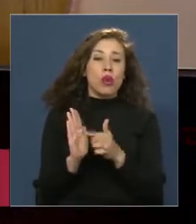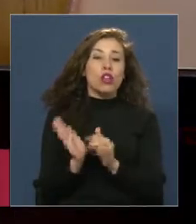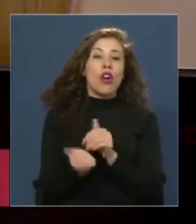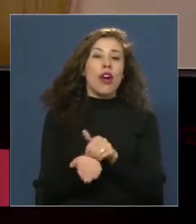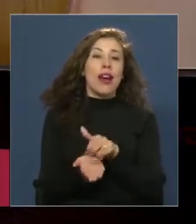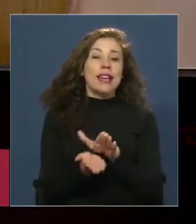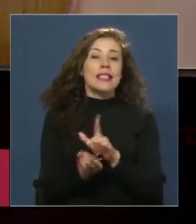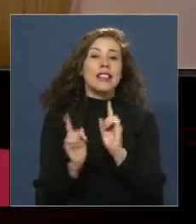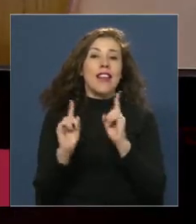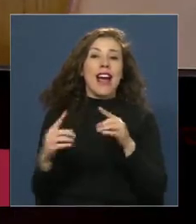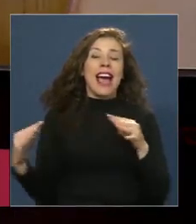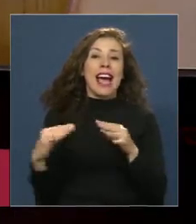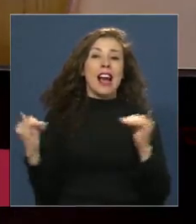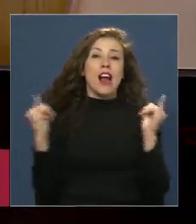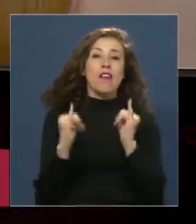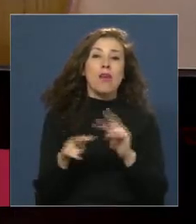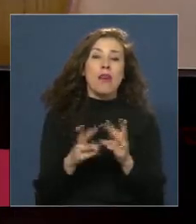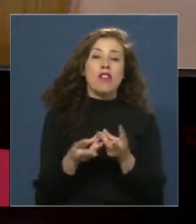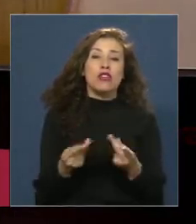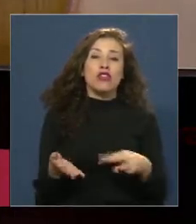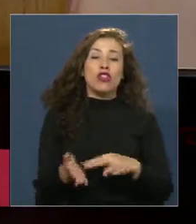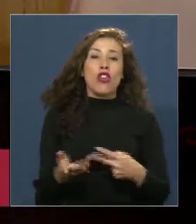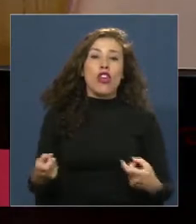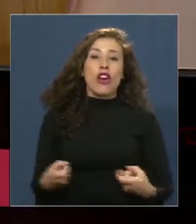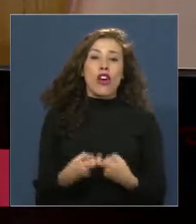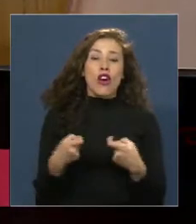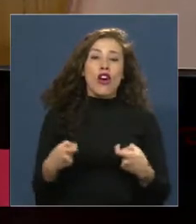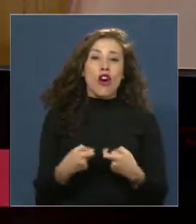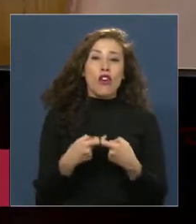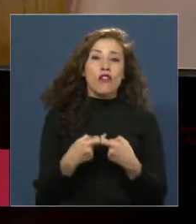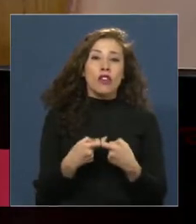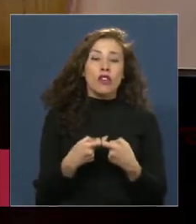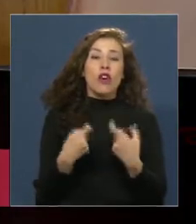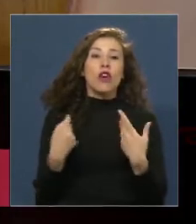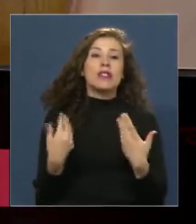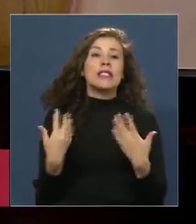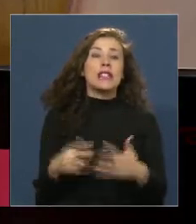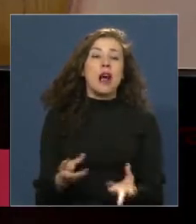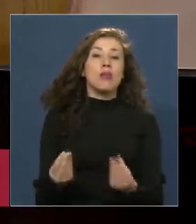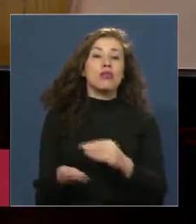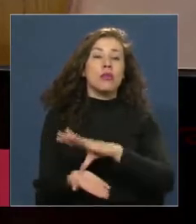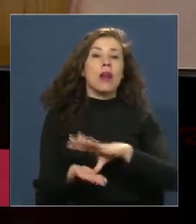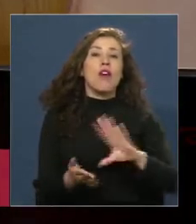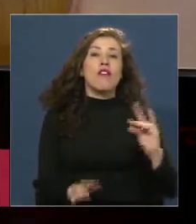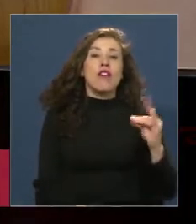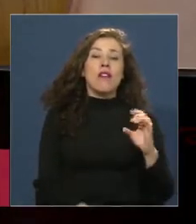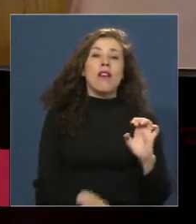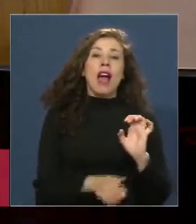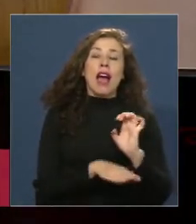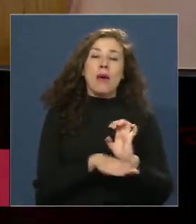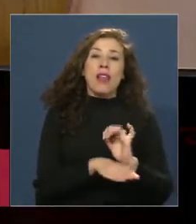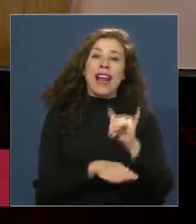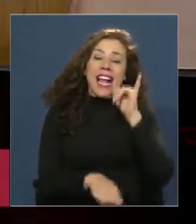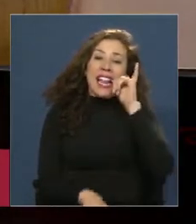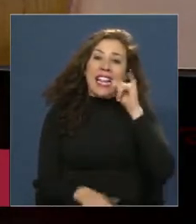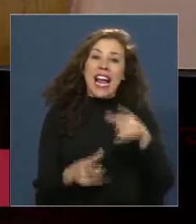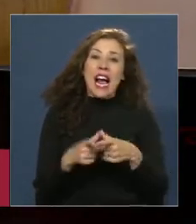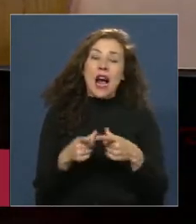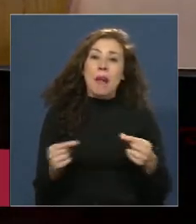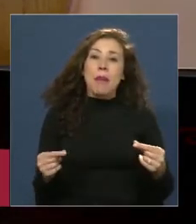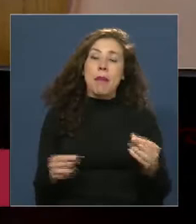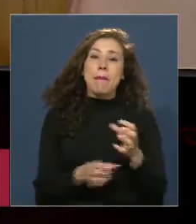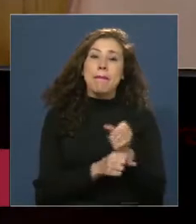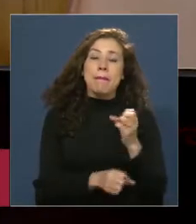rechazo a la guerra como forma de solución de conflictos tal como ya lo han hecho varios países bolivia a jugador italia japón y paraguay